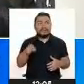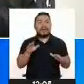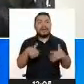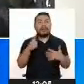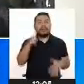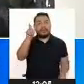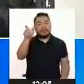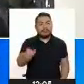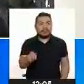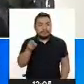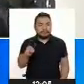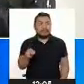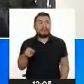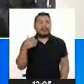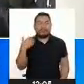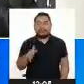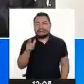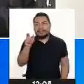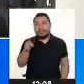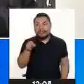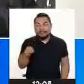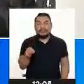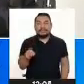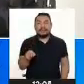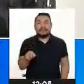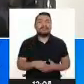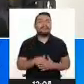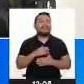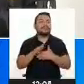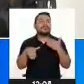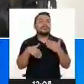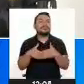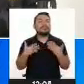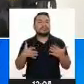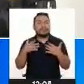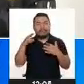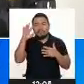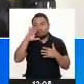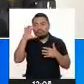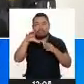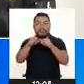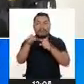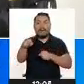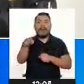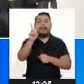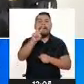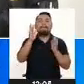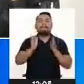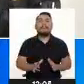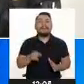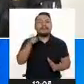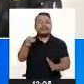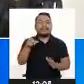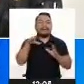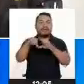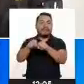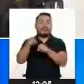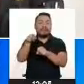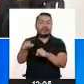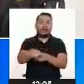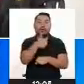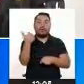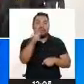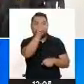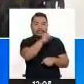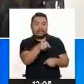sujeto ya en proceso de ubicación, un ciudadano venezolano, quien era con otro sujeto que